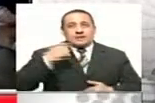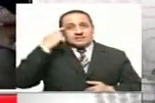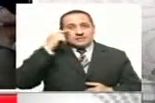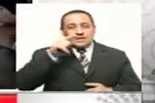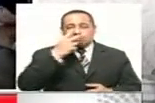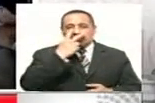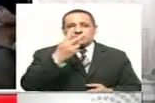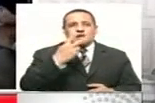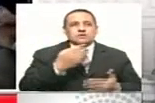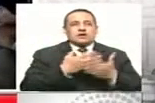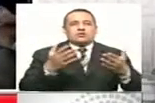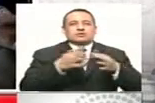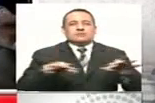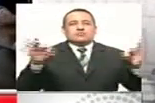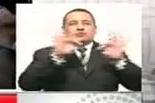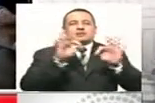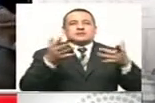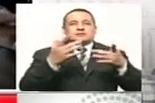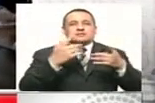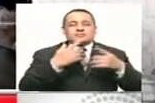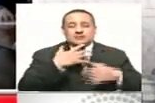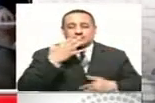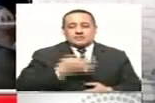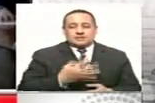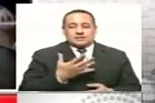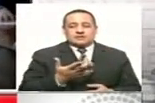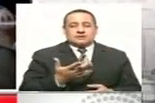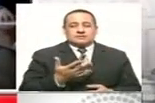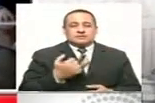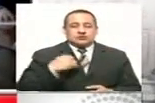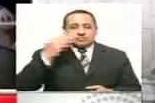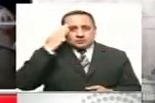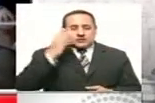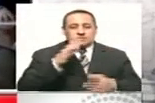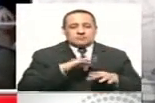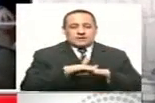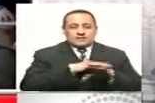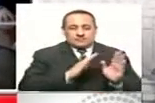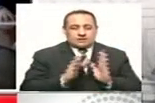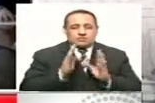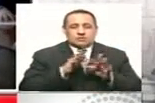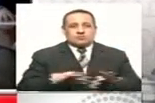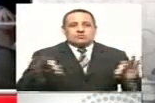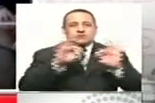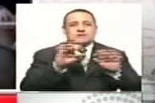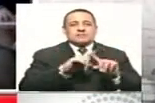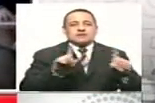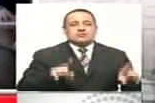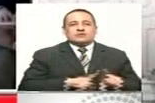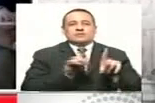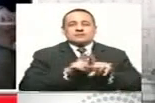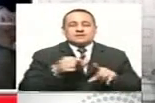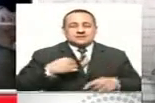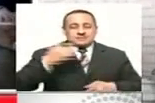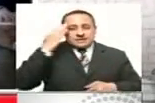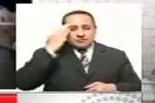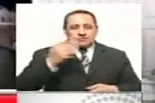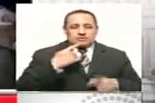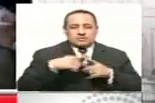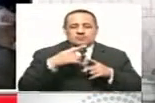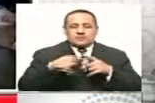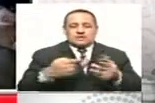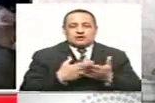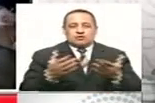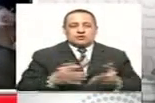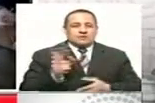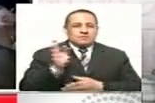las cosas importantes, es verdad, se tiene que planificar en torno a lo importante, pero también teniendo en cuenta los factores